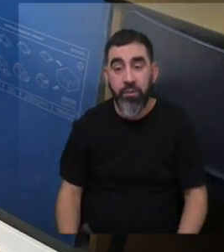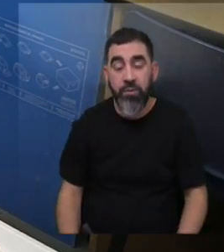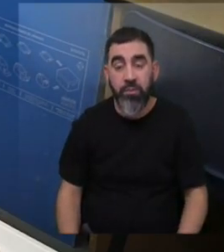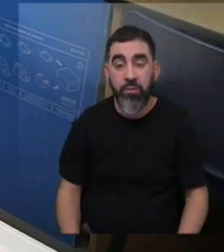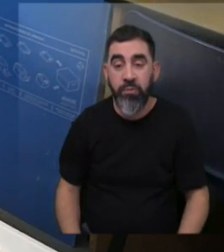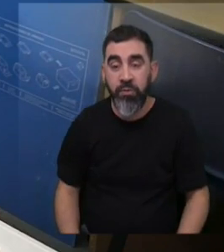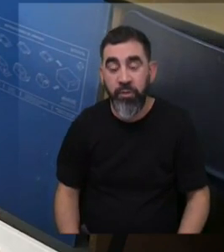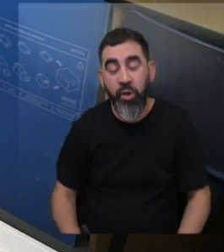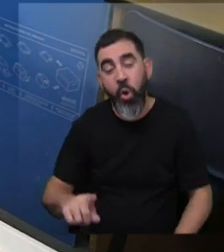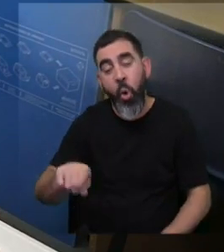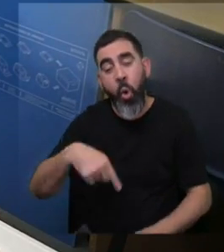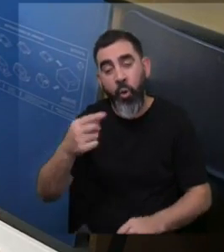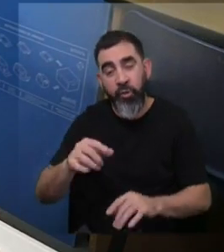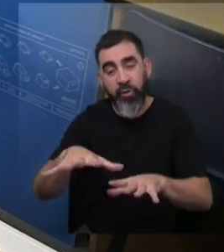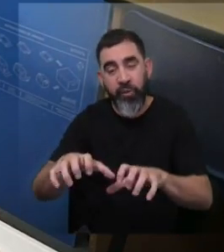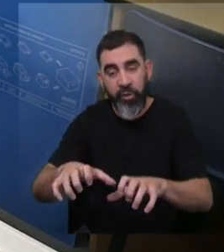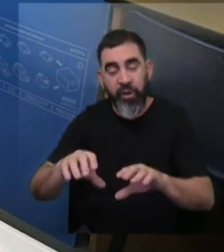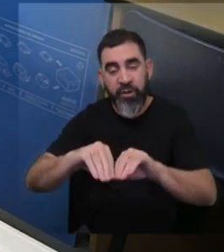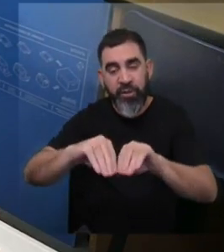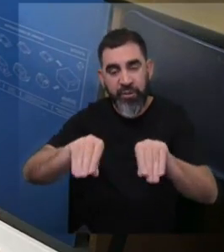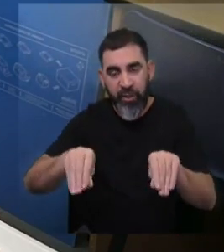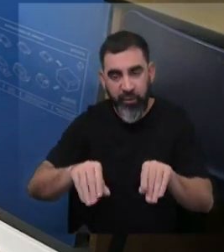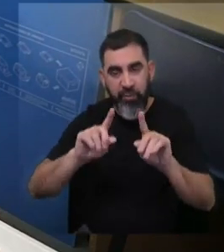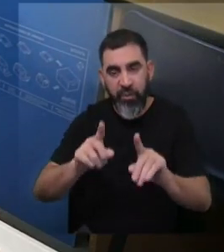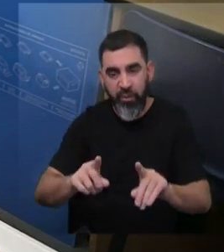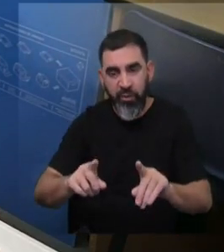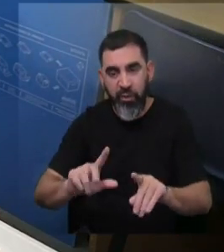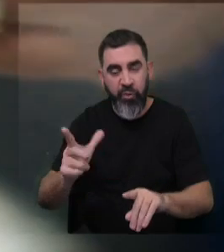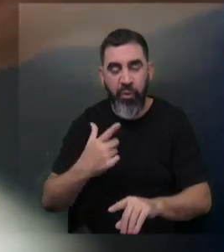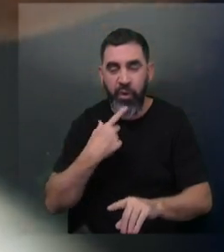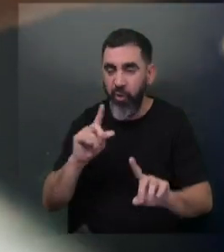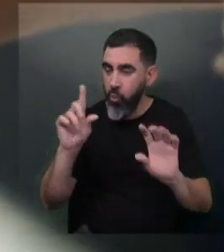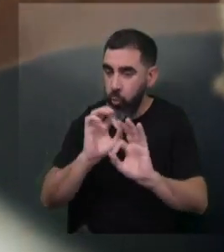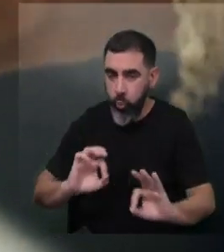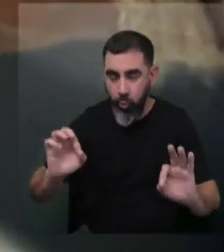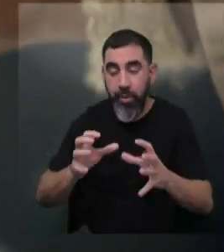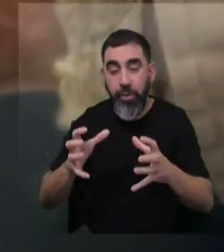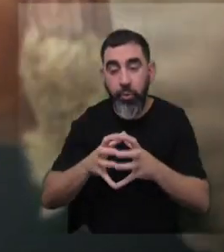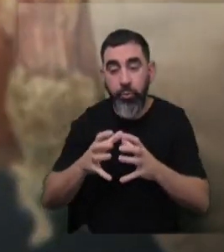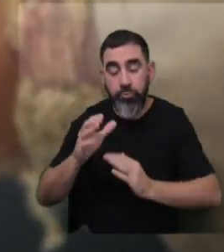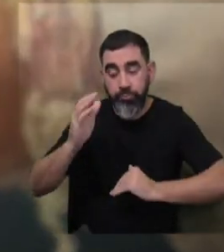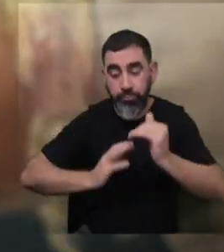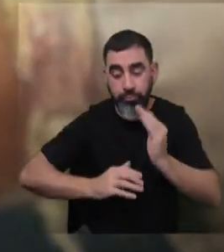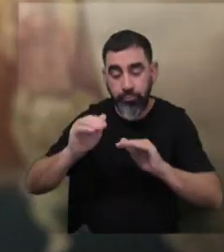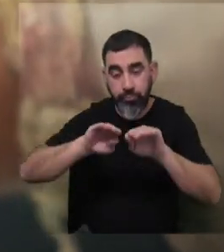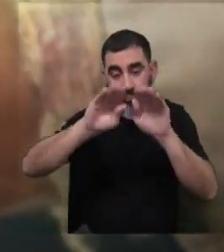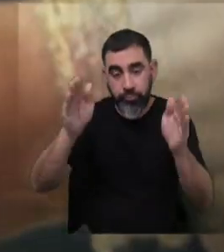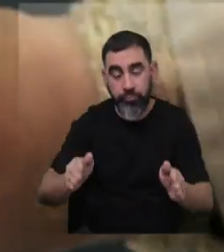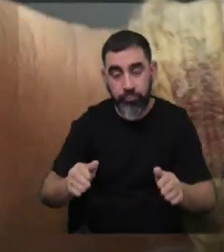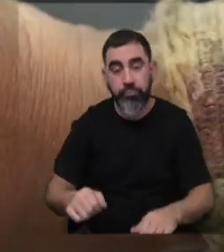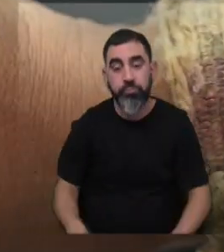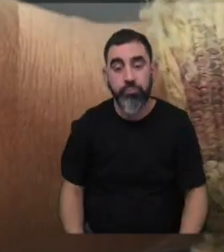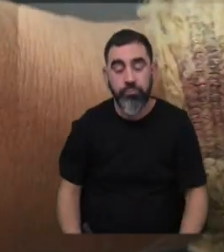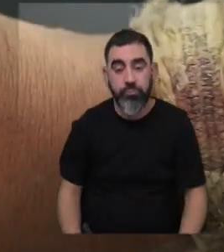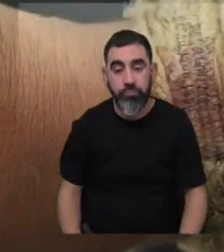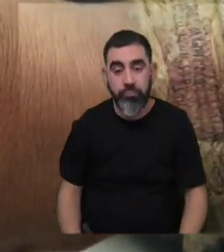y otra ocupación con cerámica, esta sí, no hay duda, de los grupos constructores de cerrito, que es esta cerámica que